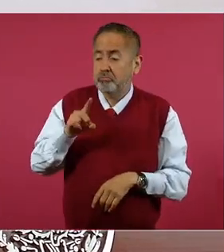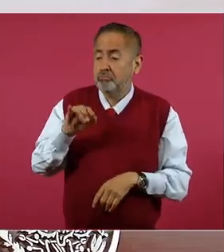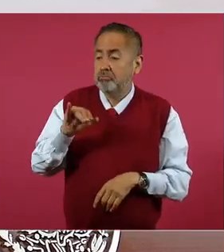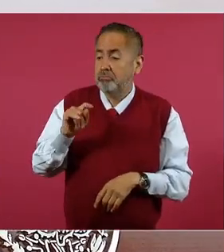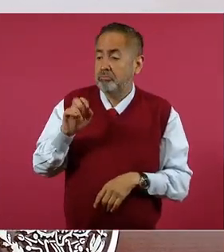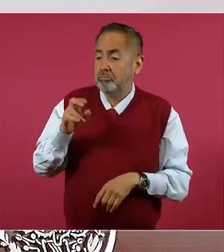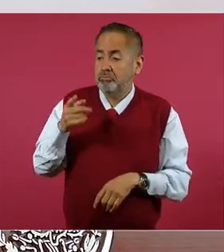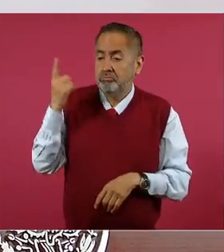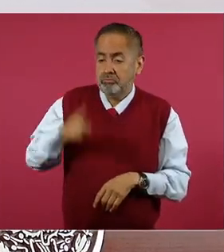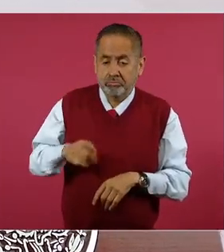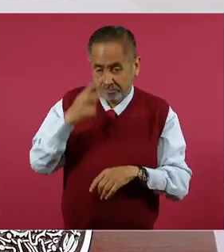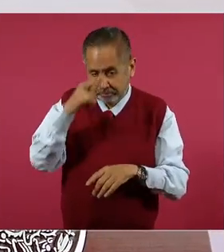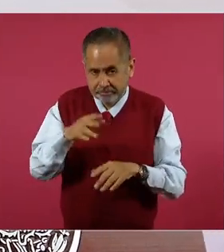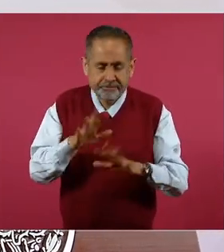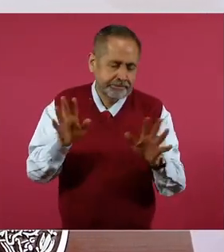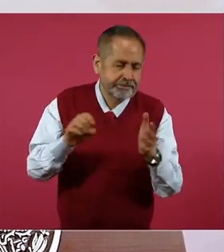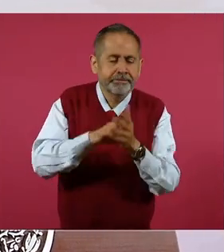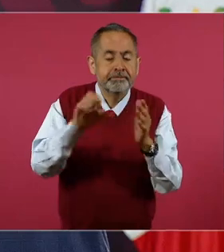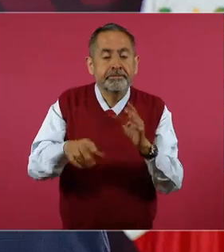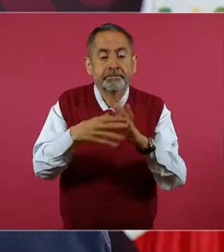Los canales públicos,